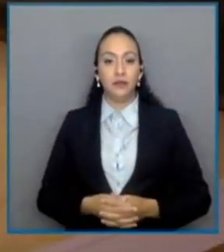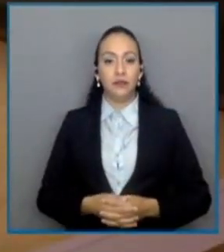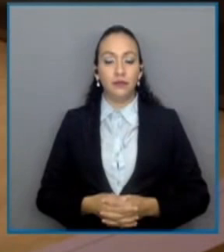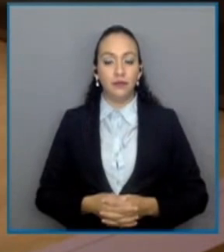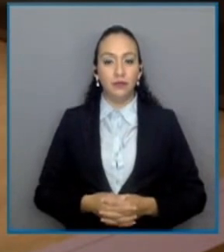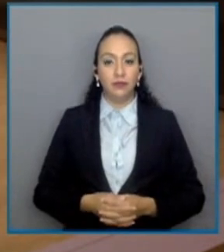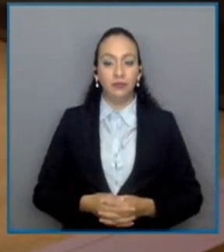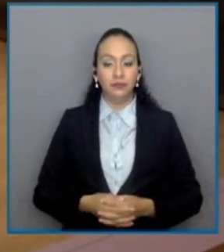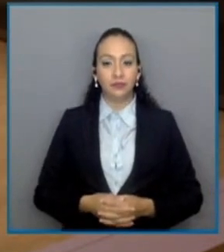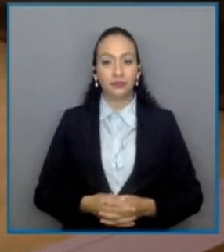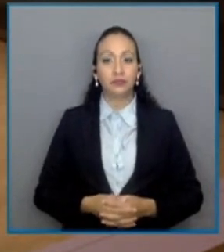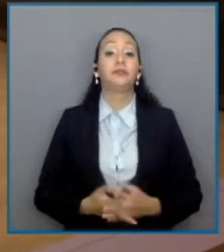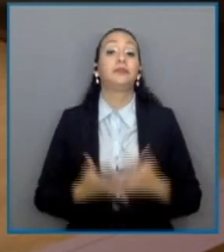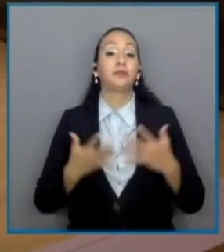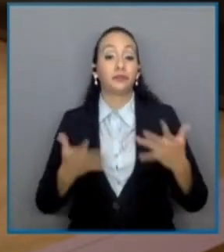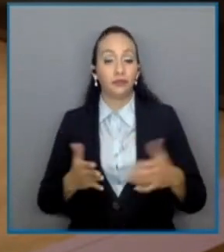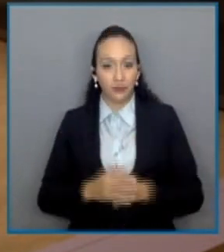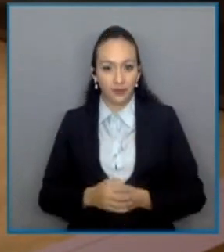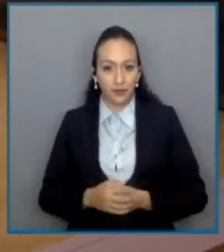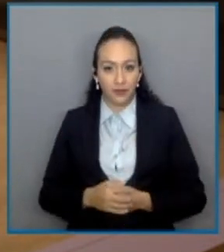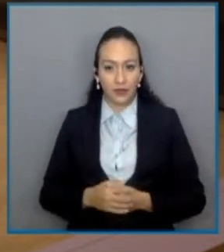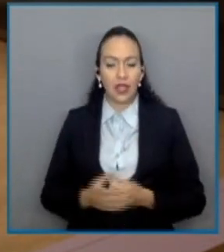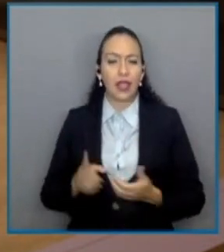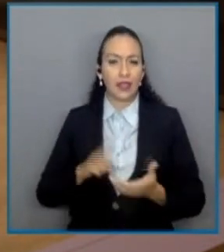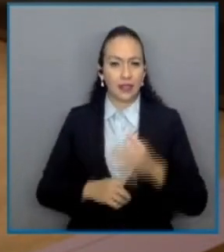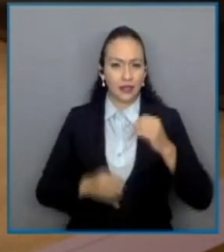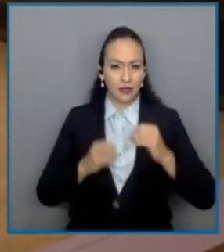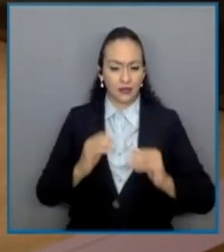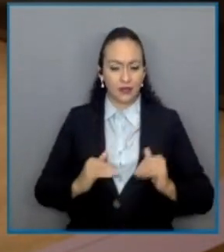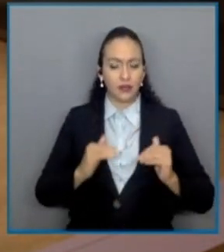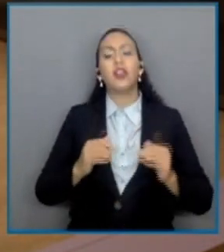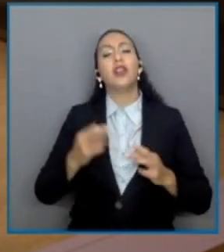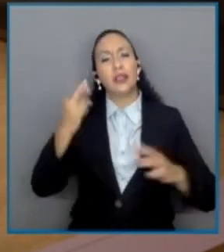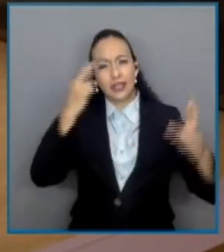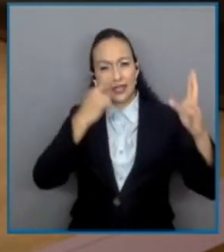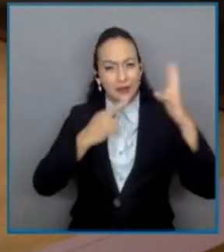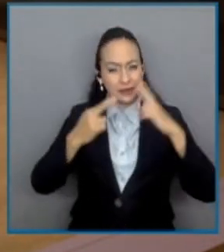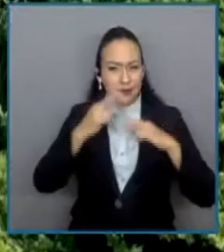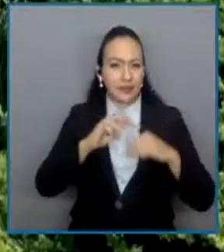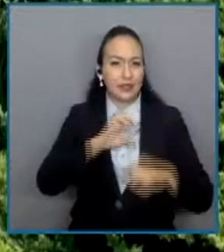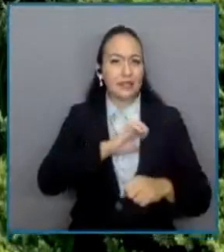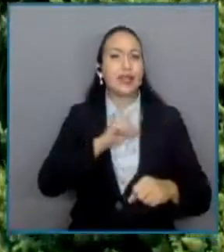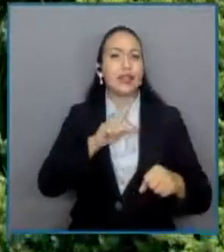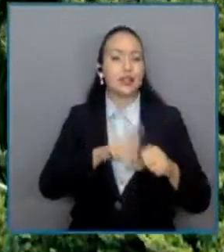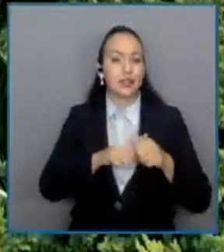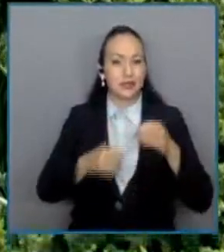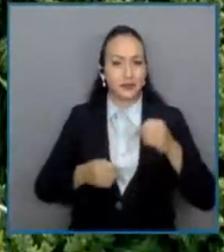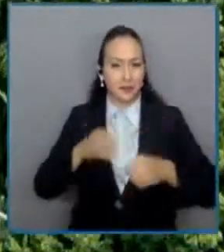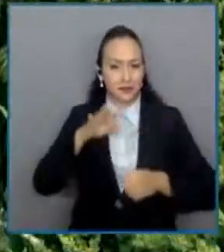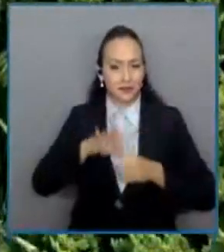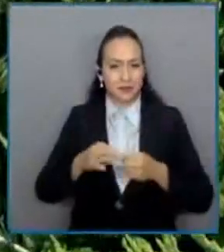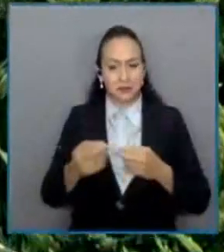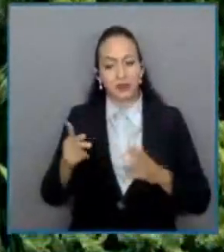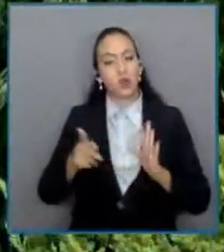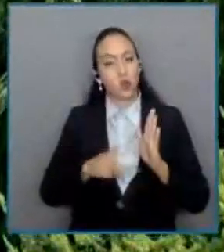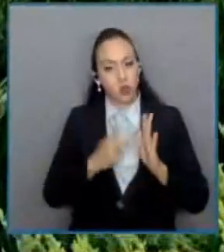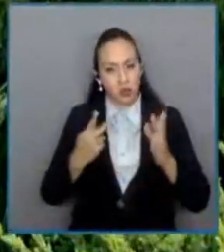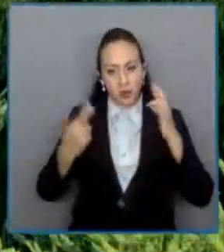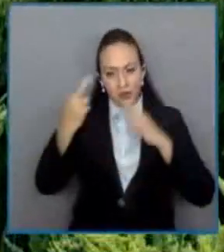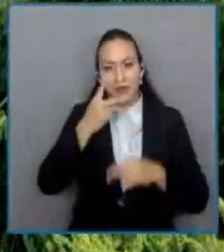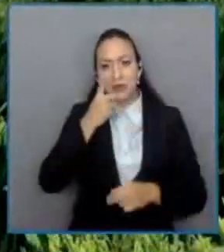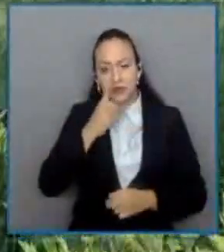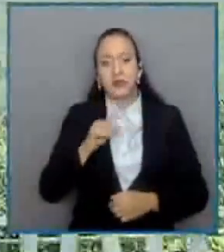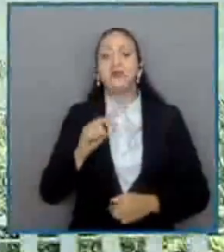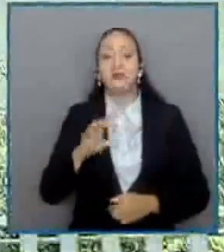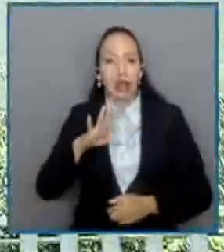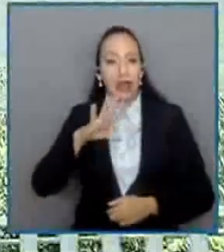por la Sala Superior, la Sala Regional Especializada del Tribunal Electoral analizó nuevamente y acreditó las infracciones por